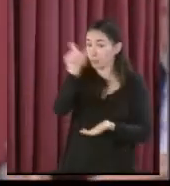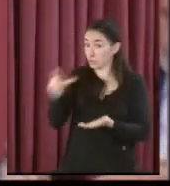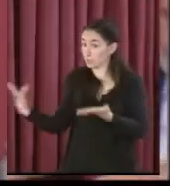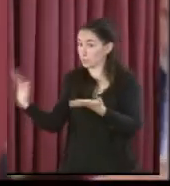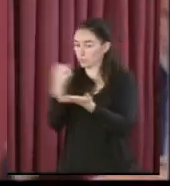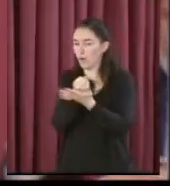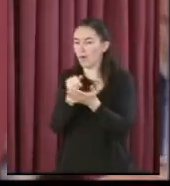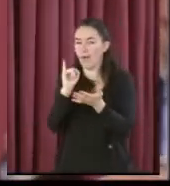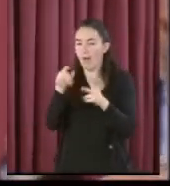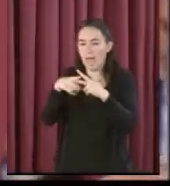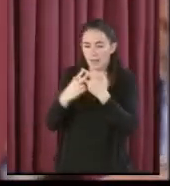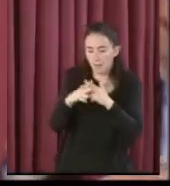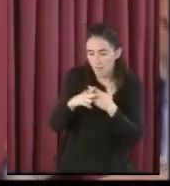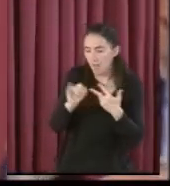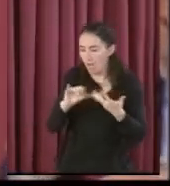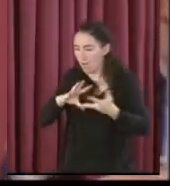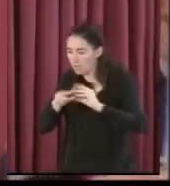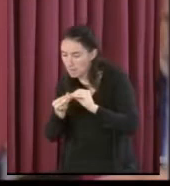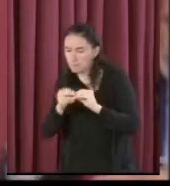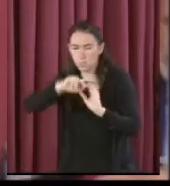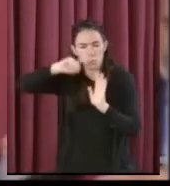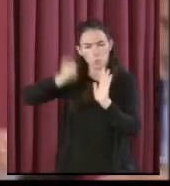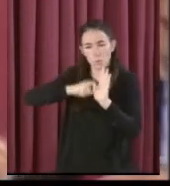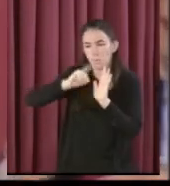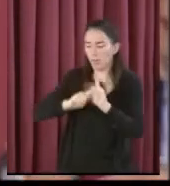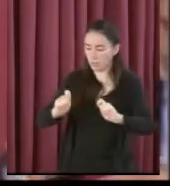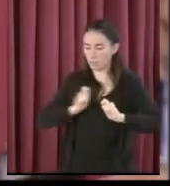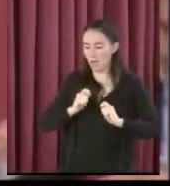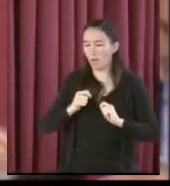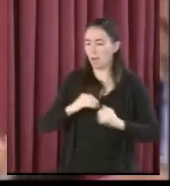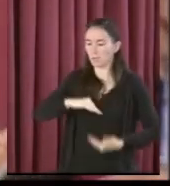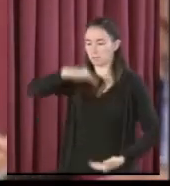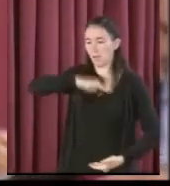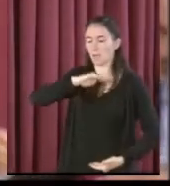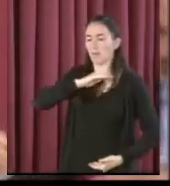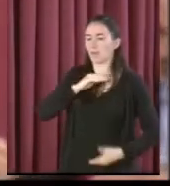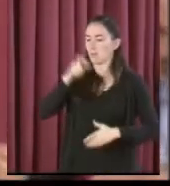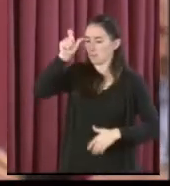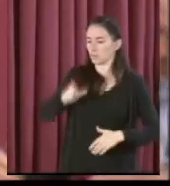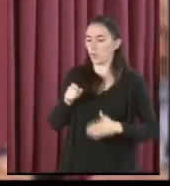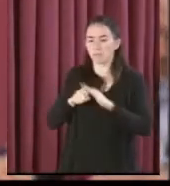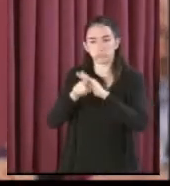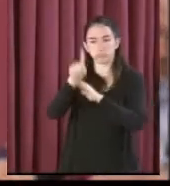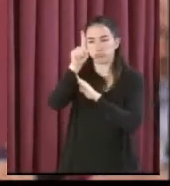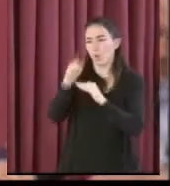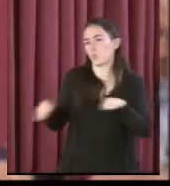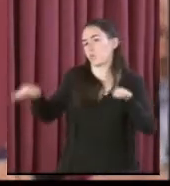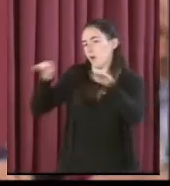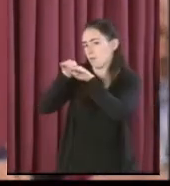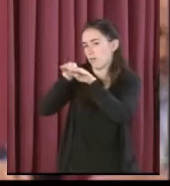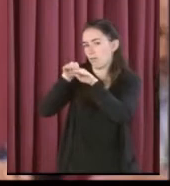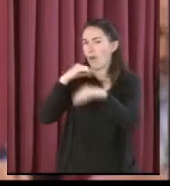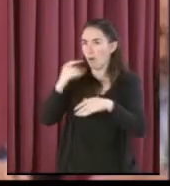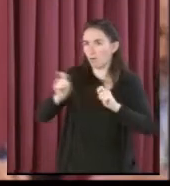herramientas necesarias, a su medida, para desarrollarse como personas en igualdad de condiciones, sin cortapisa ninguna vinculada a